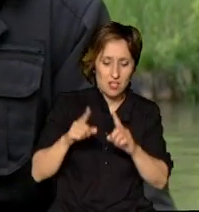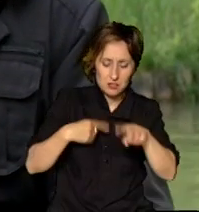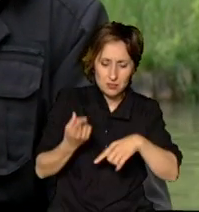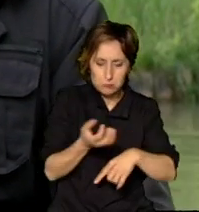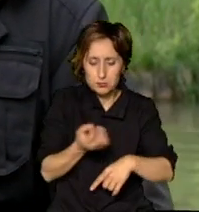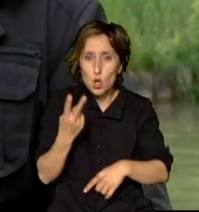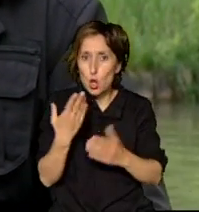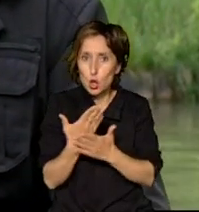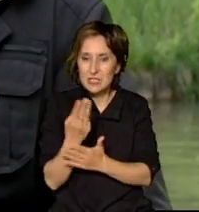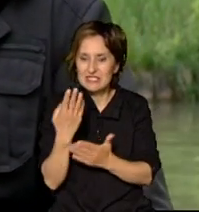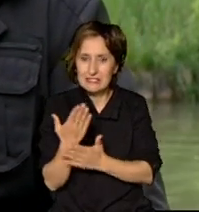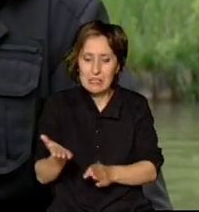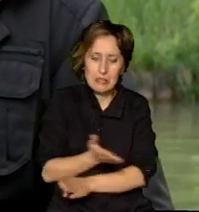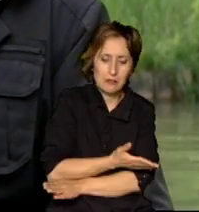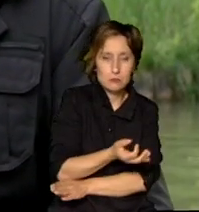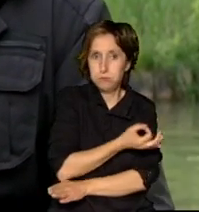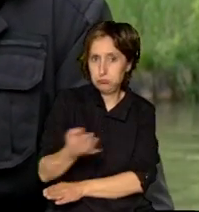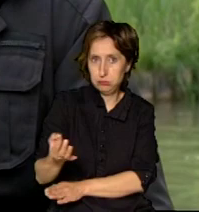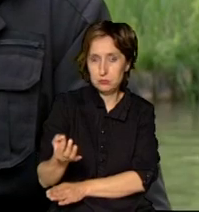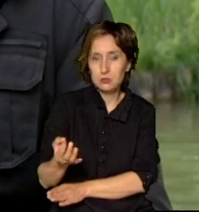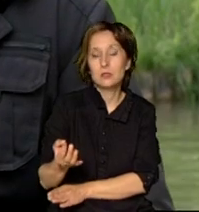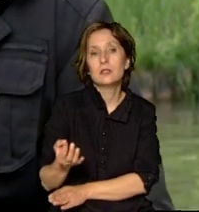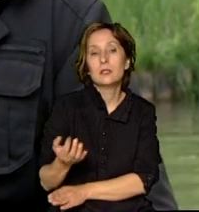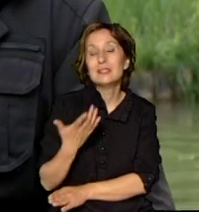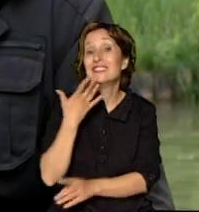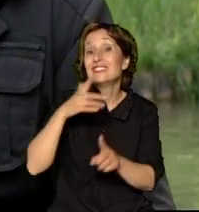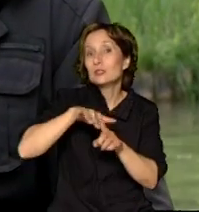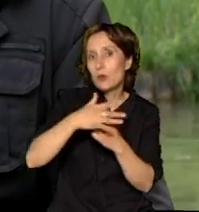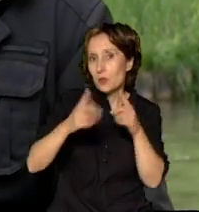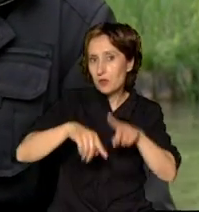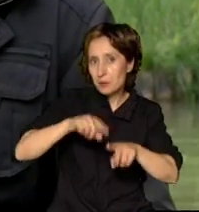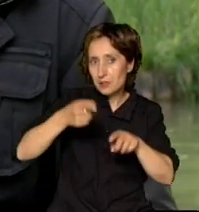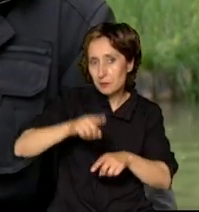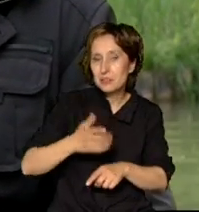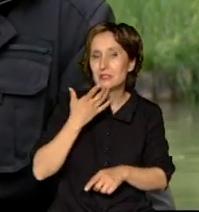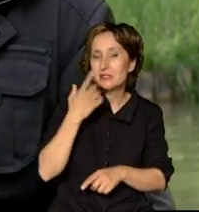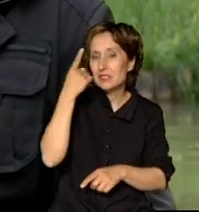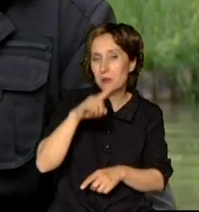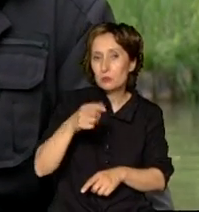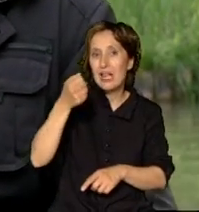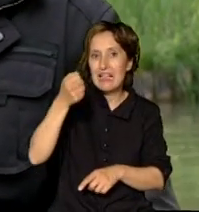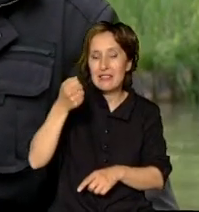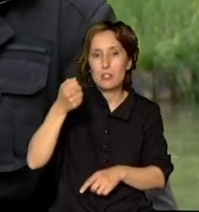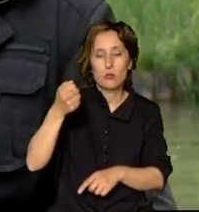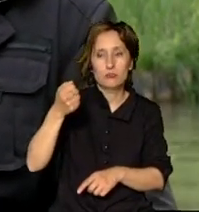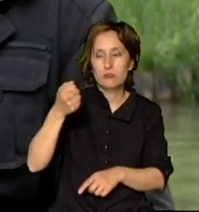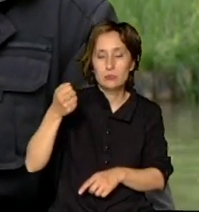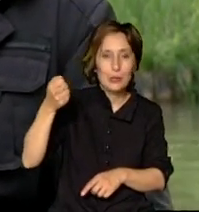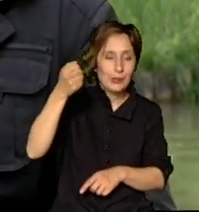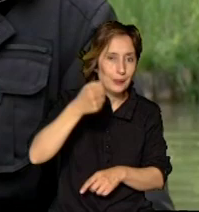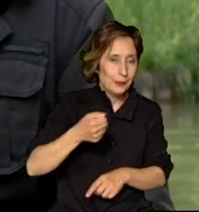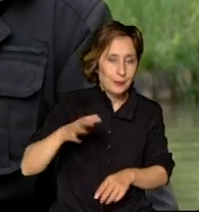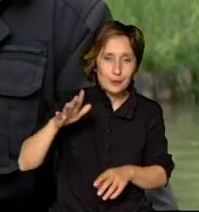a 2 o 3 días. También depende de la situación. Si tenemos el típico anticiclón estable, que sabemos que va a